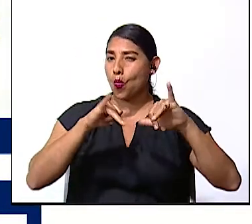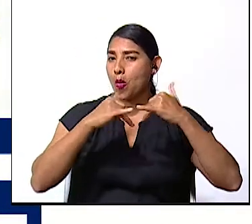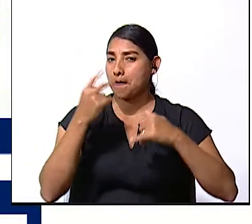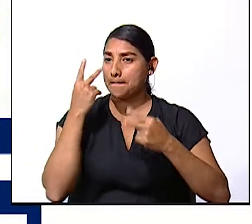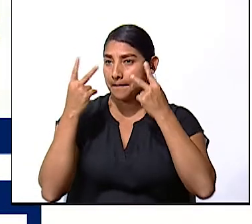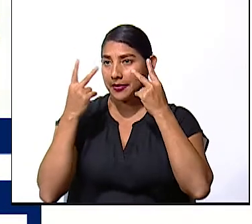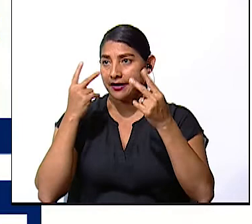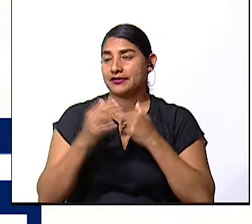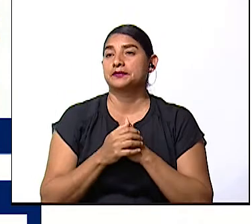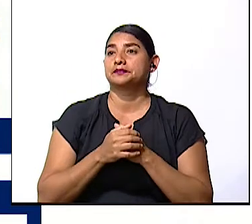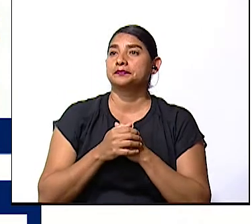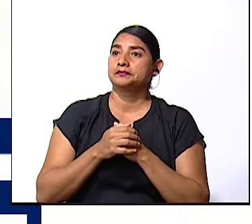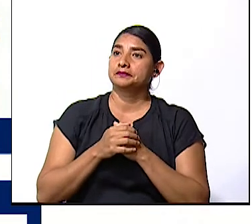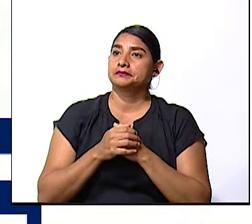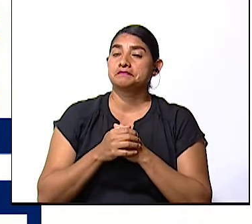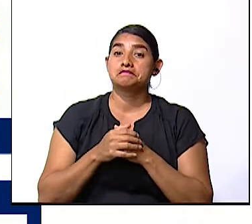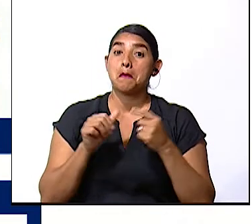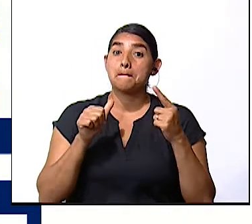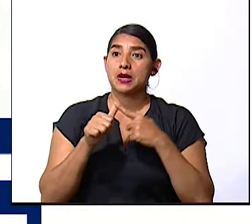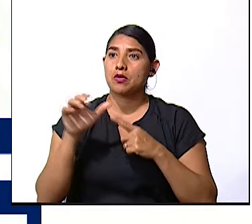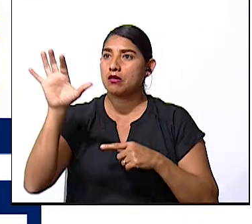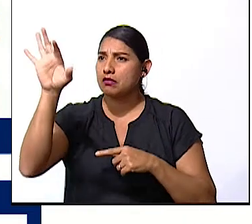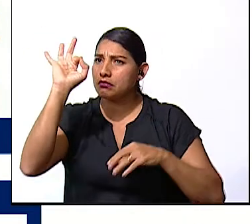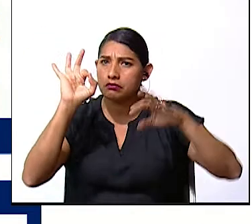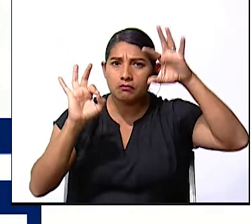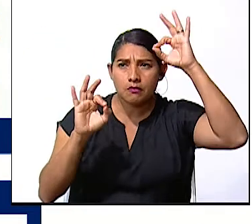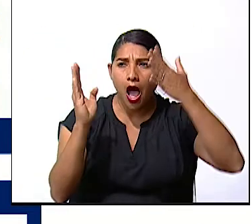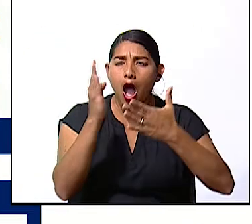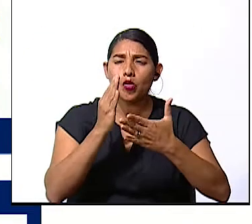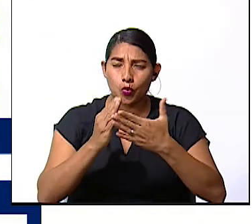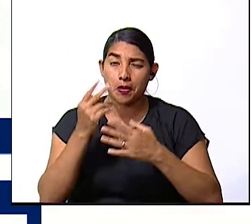están. Vamos a descubrir alguna.